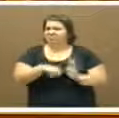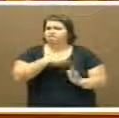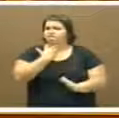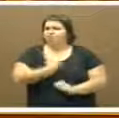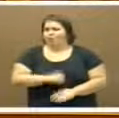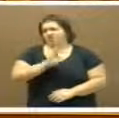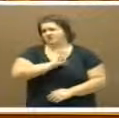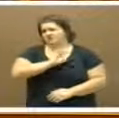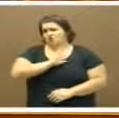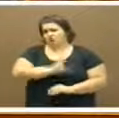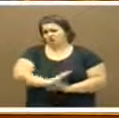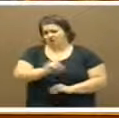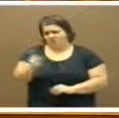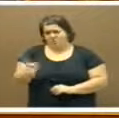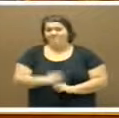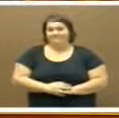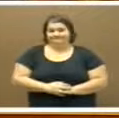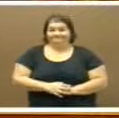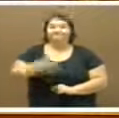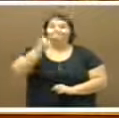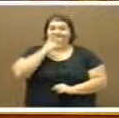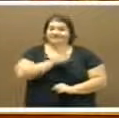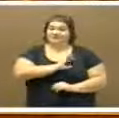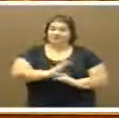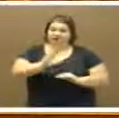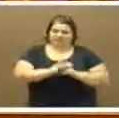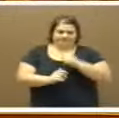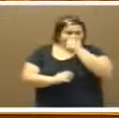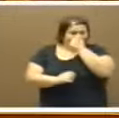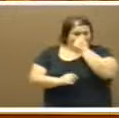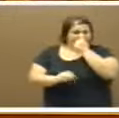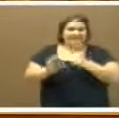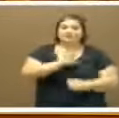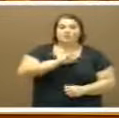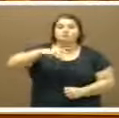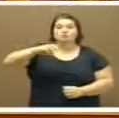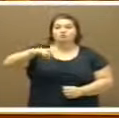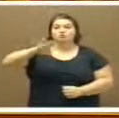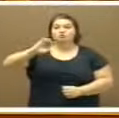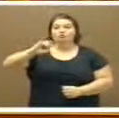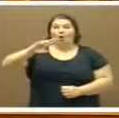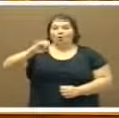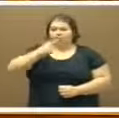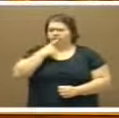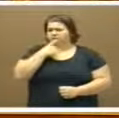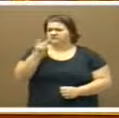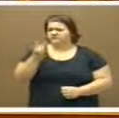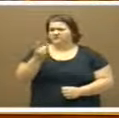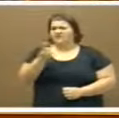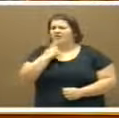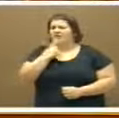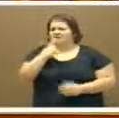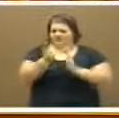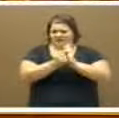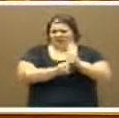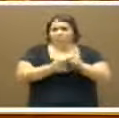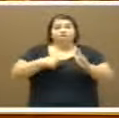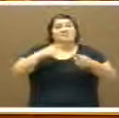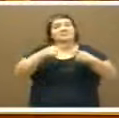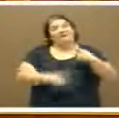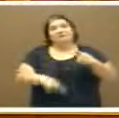Murcia, señor consejero. Mire, señor consejero, datos del propio Montoro. Nuestro déficit ha ajustado, eliminando los